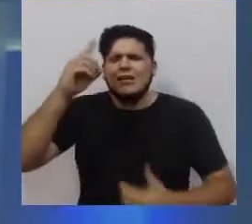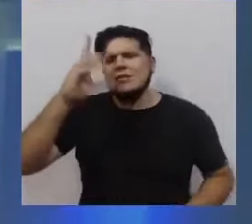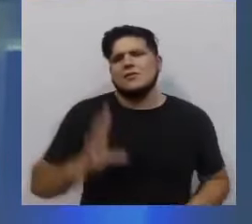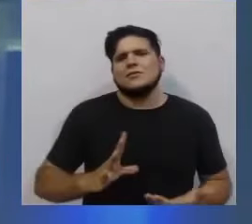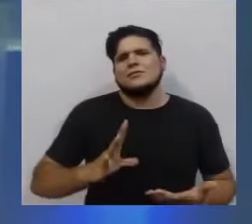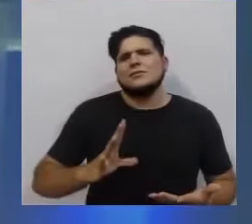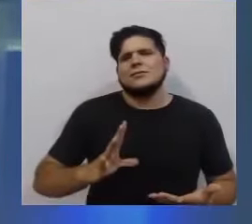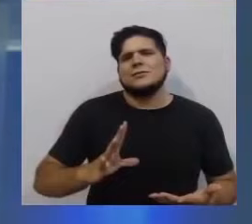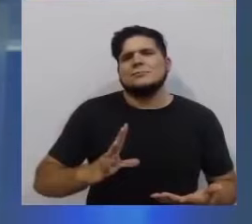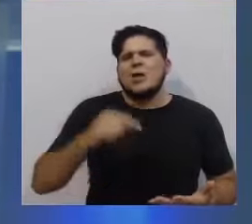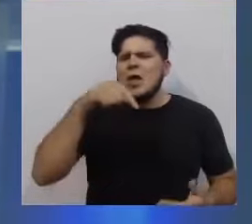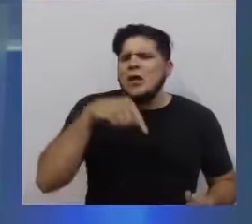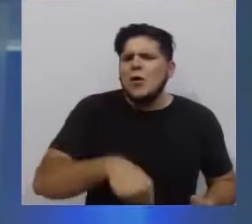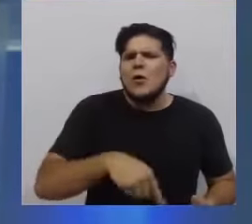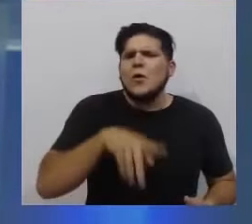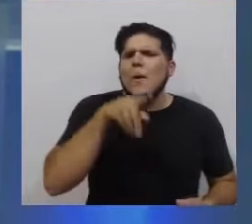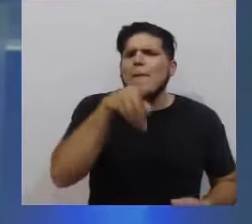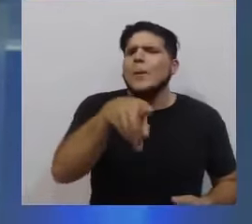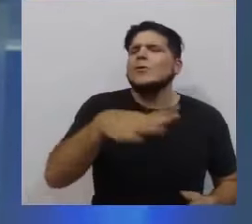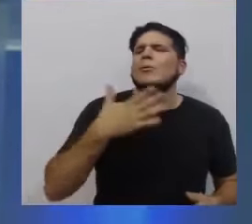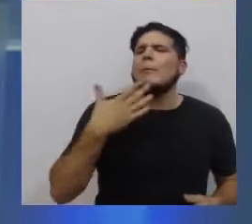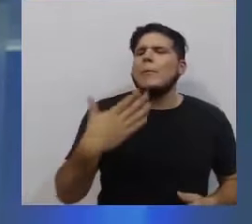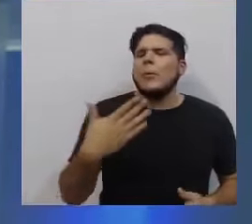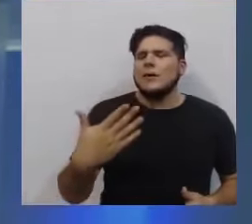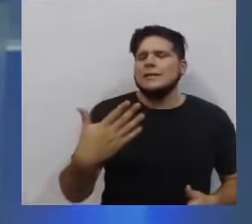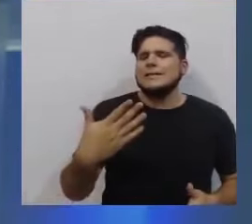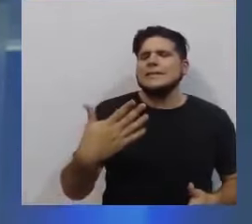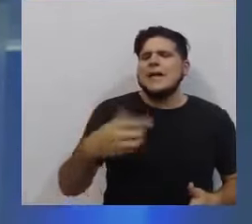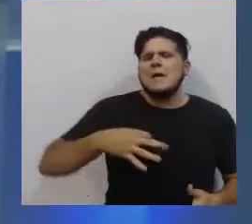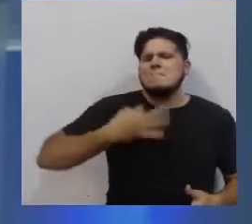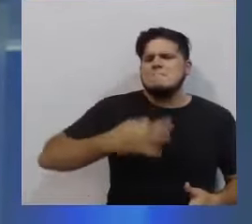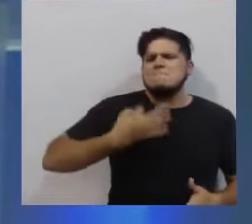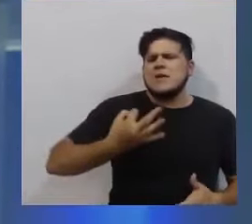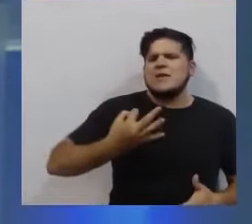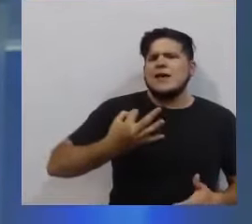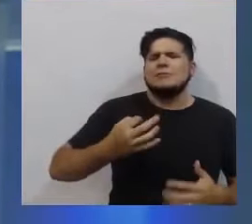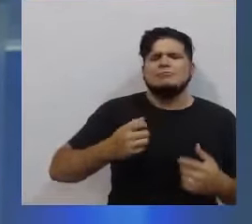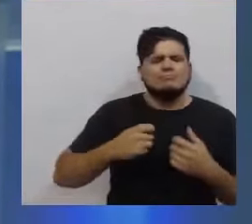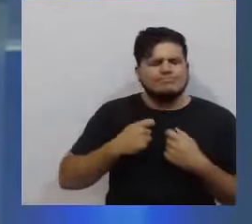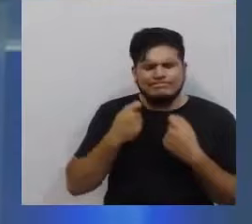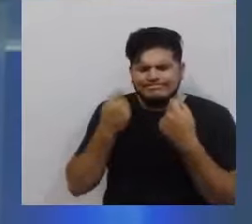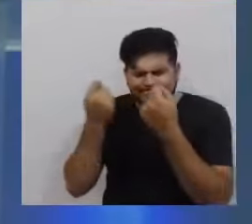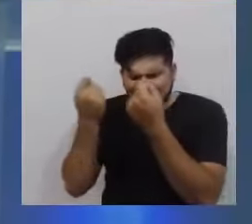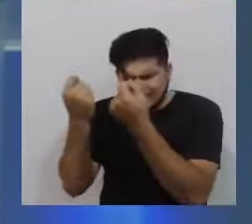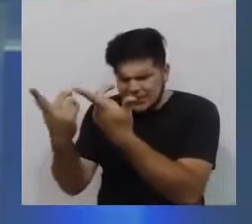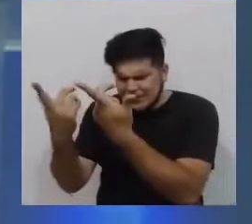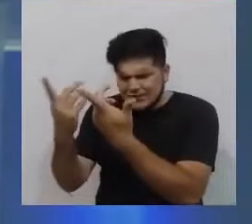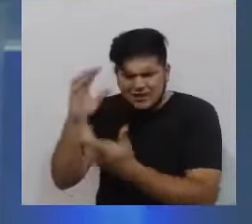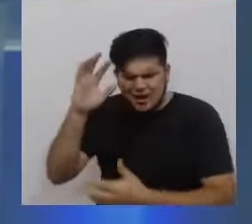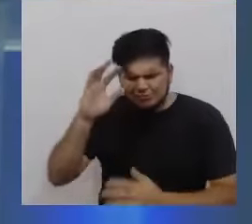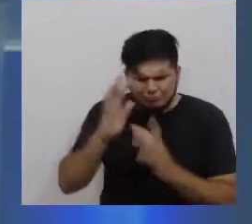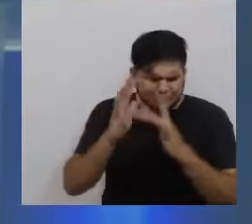hoy rindas tu vida a jesús también los que nos escuchan en la radio nos siguen por las redes si